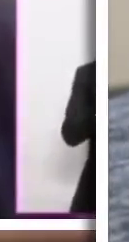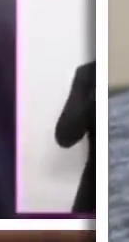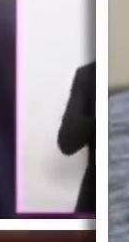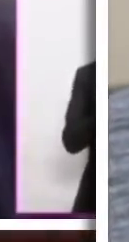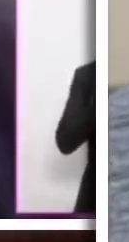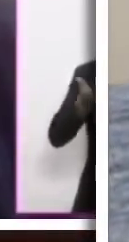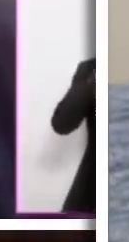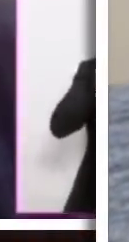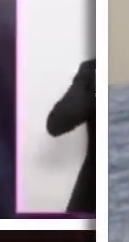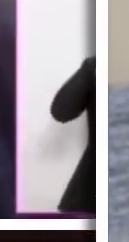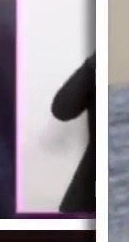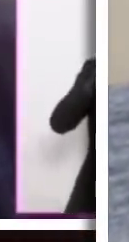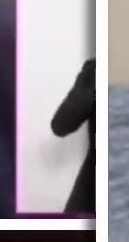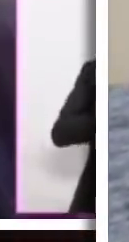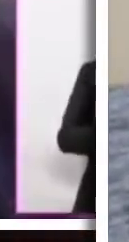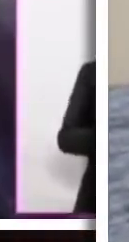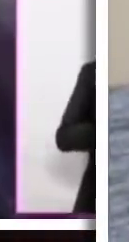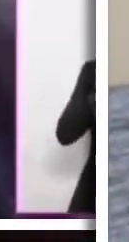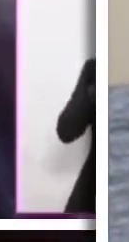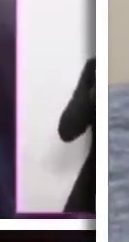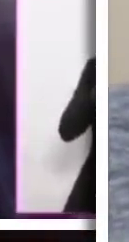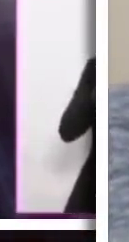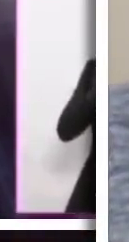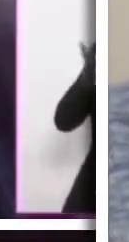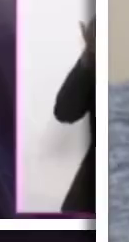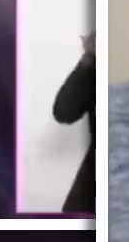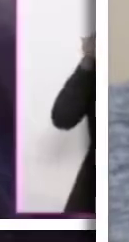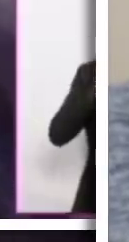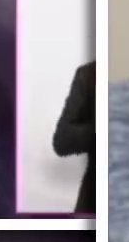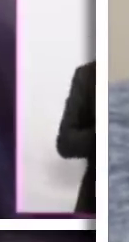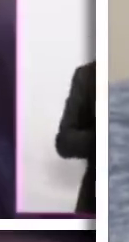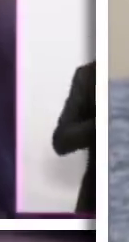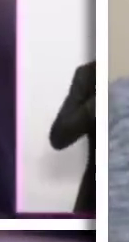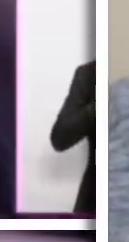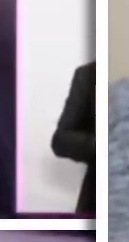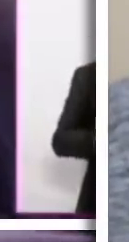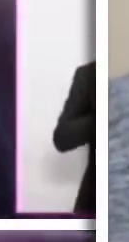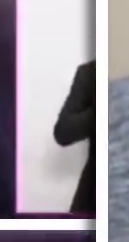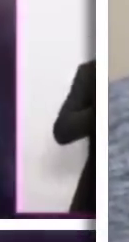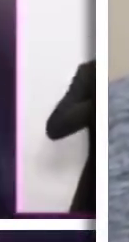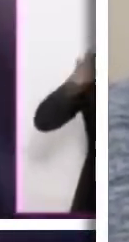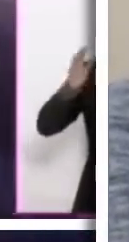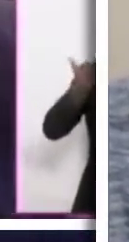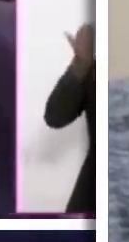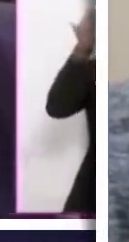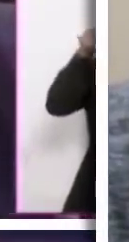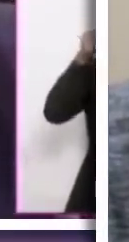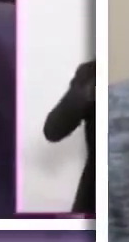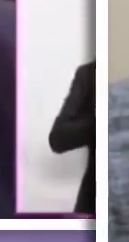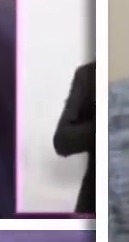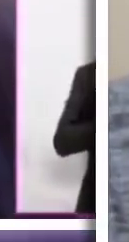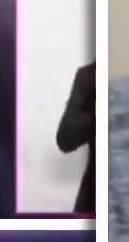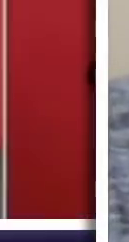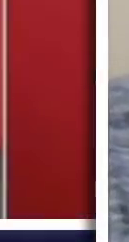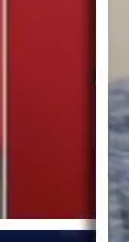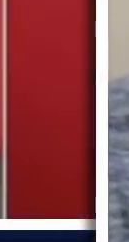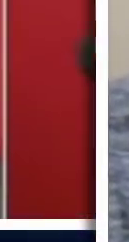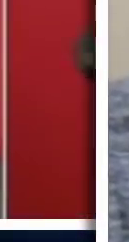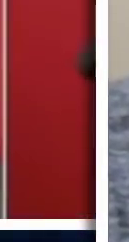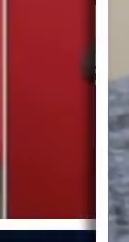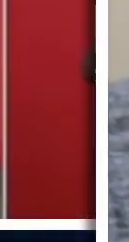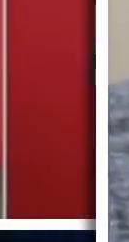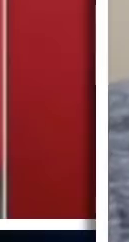del ine y se hace también en el momento se hace digamos lo más pronto posible o lo más más bien lo más cercano posible